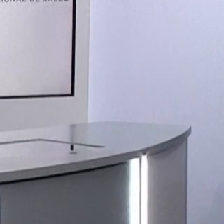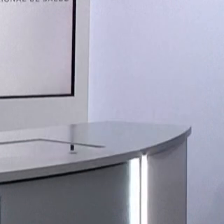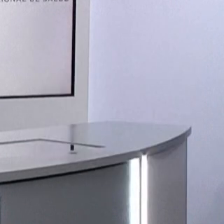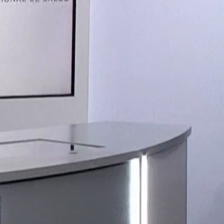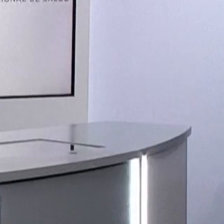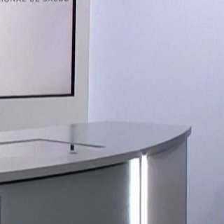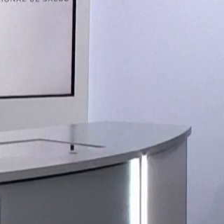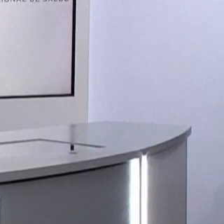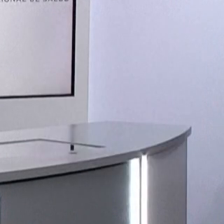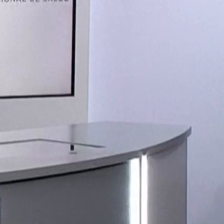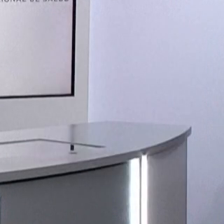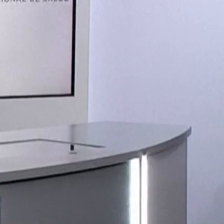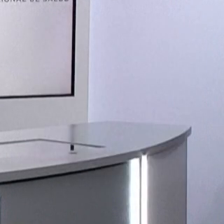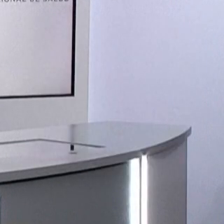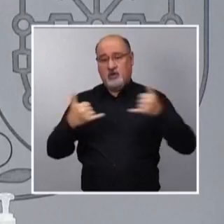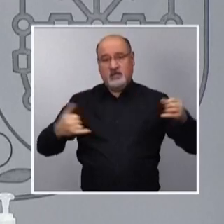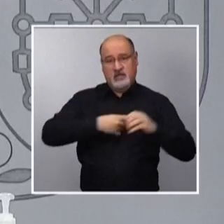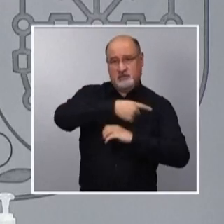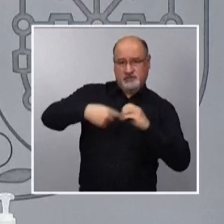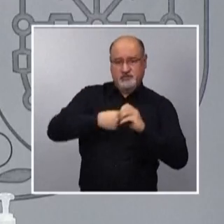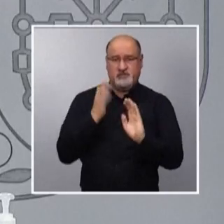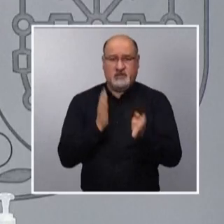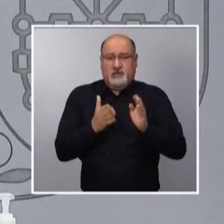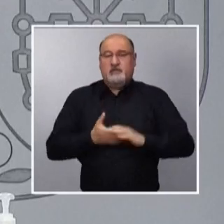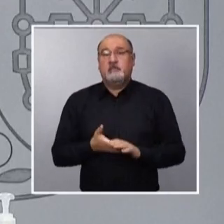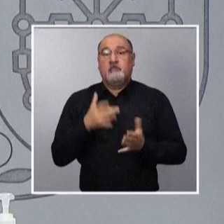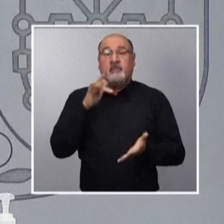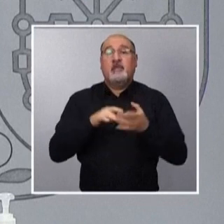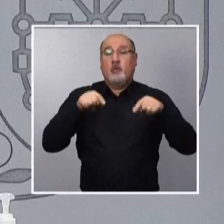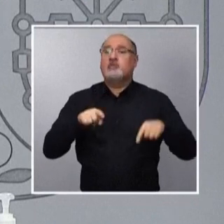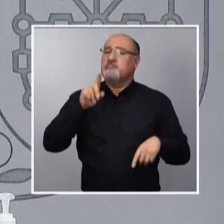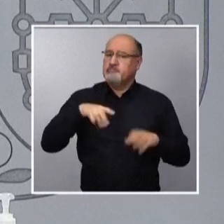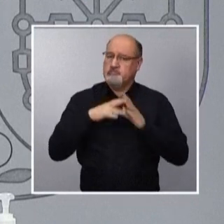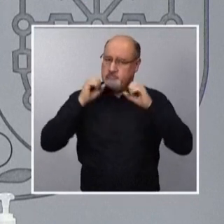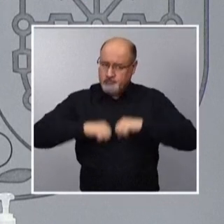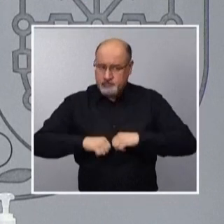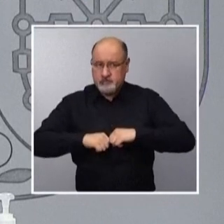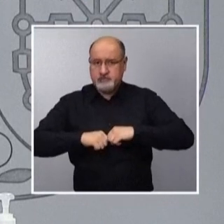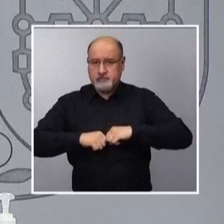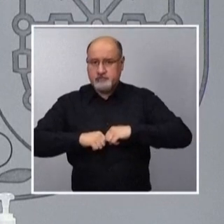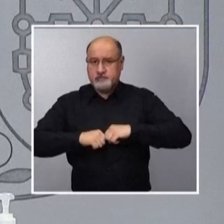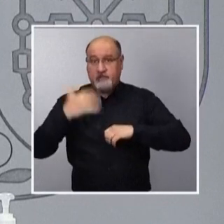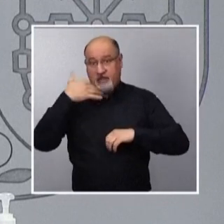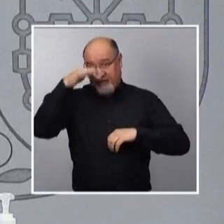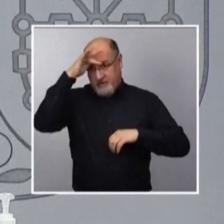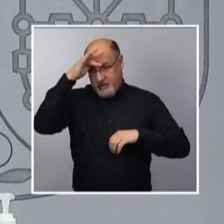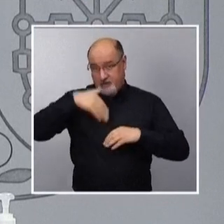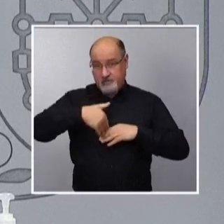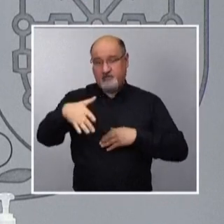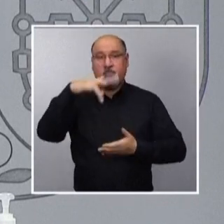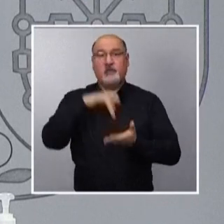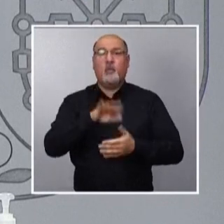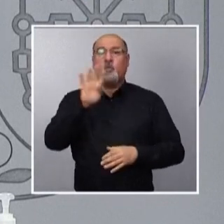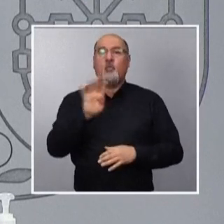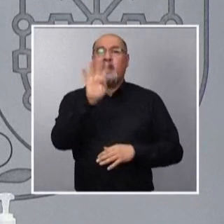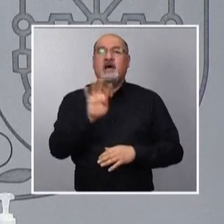normalidad en los estadios deportivos. Hemos acordado que para el fin de semana del 4 de marzo, los